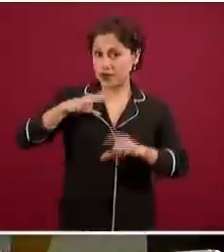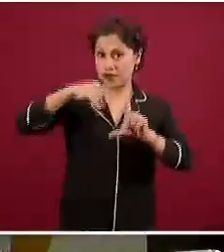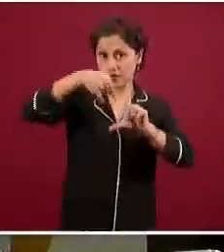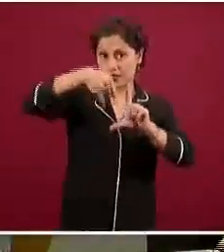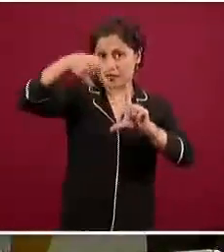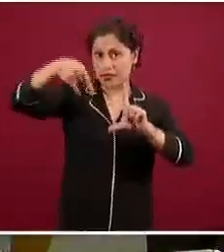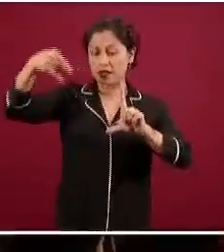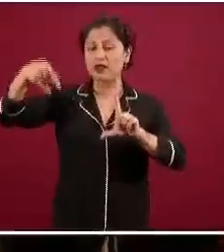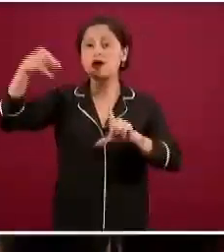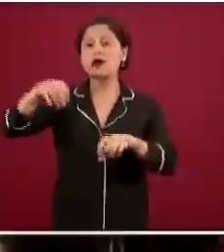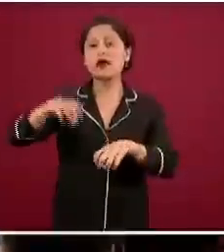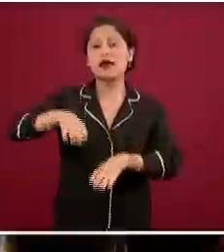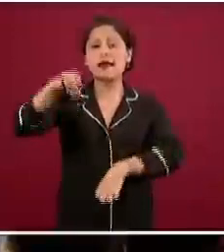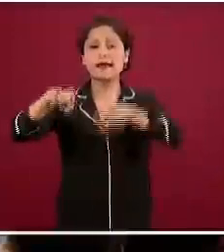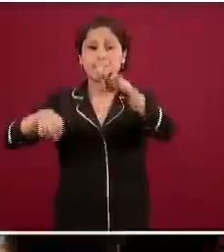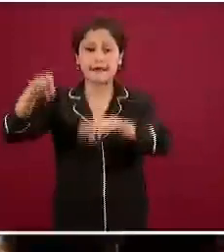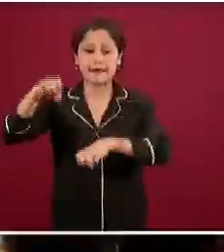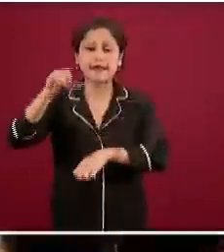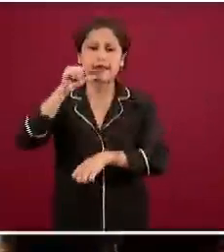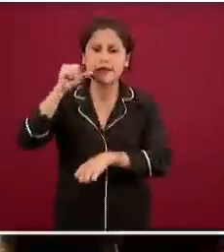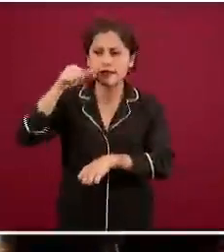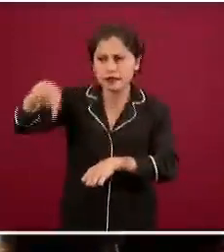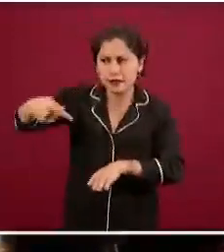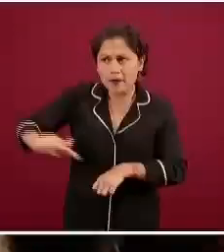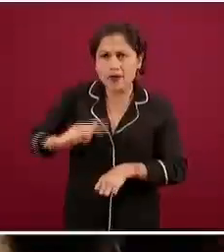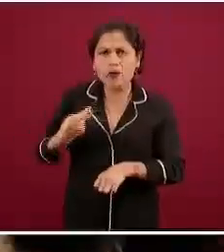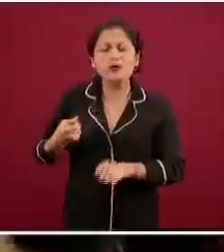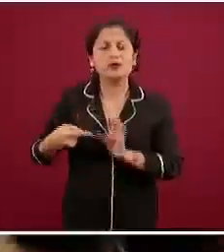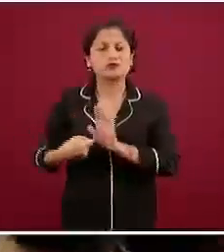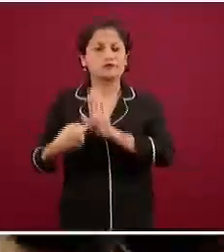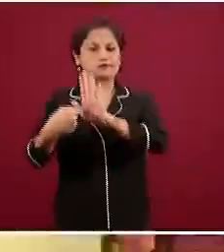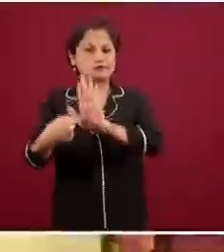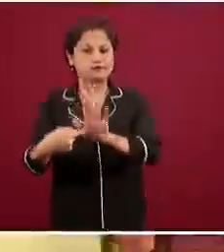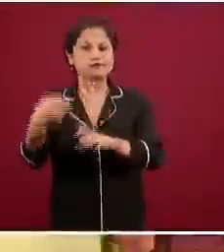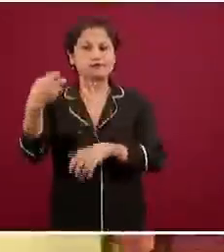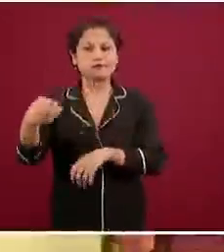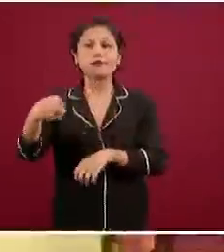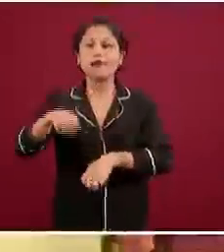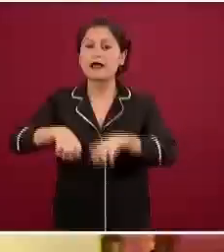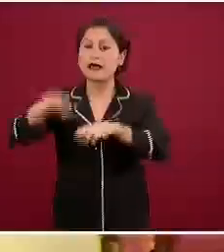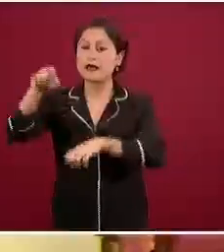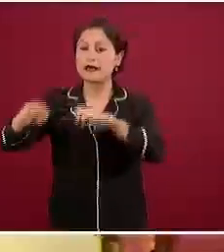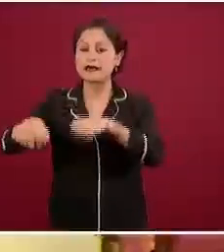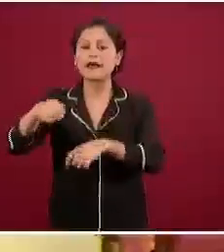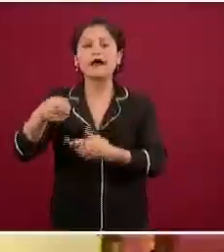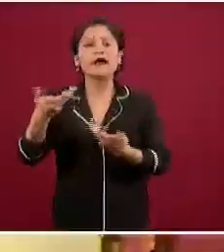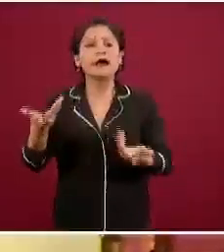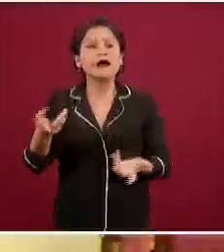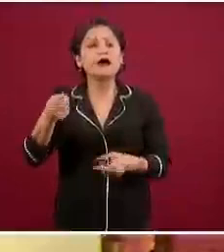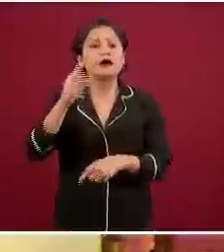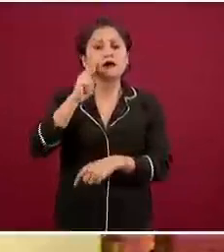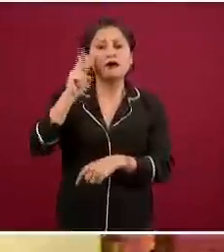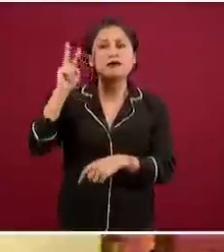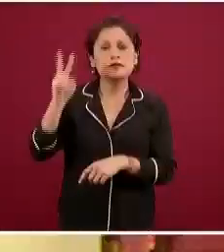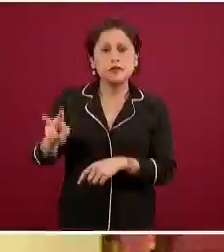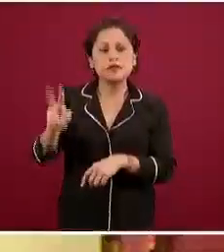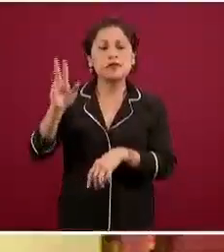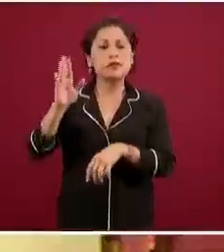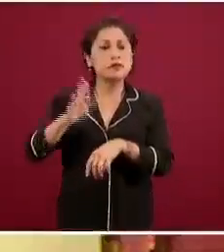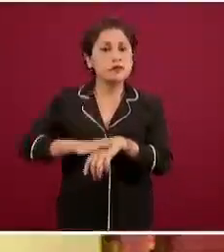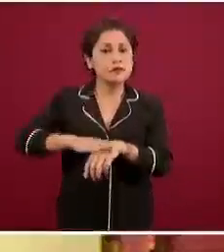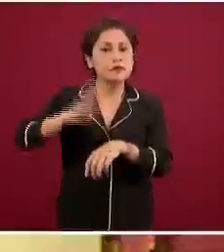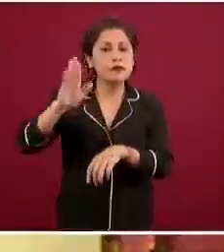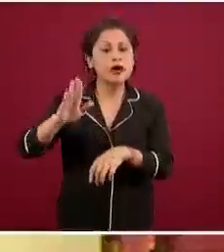de edad, ayer nos lo solicitaban. Sí, en la distribución por grupo de edad vemos que la mayor carga de enfermedad es en